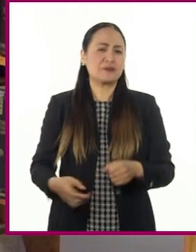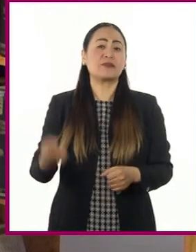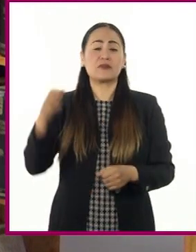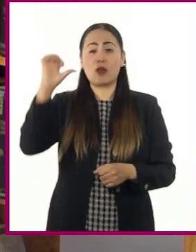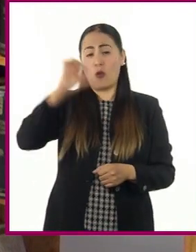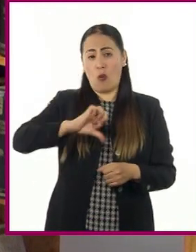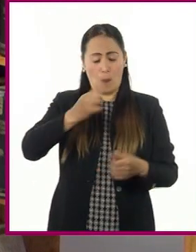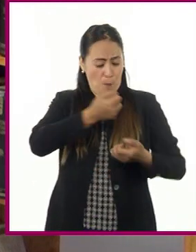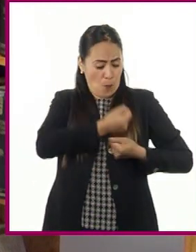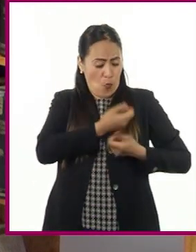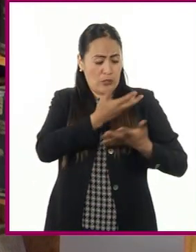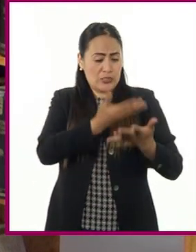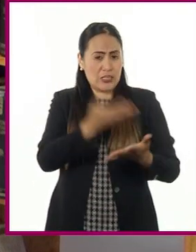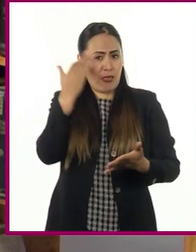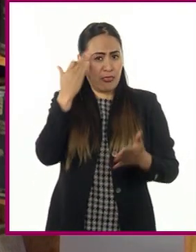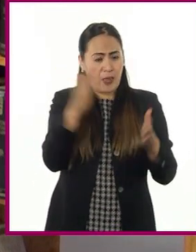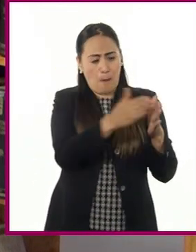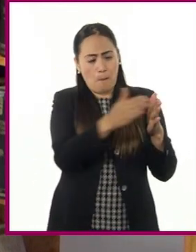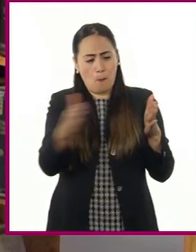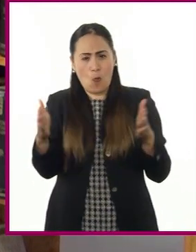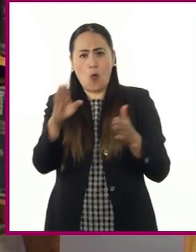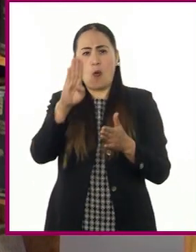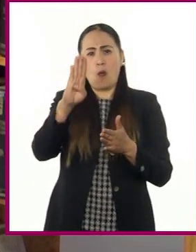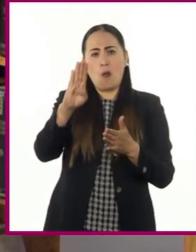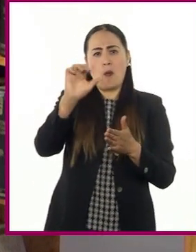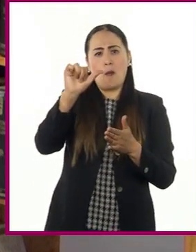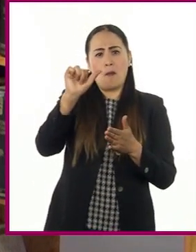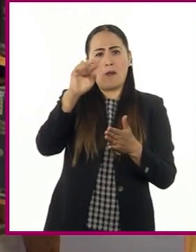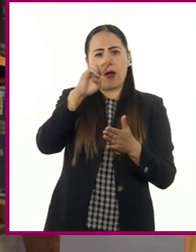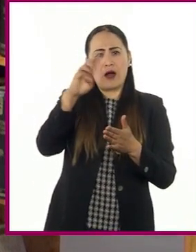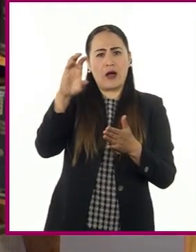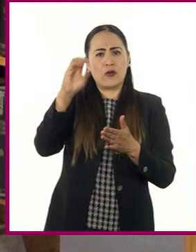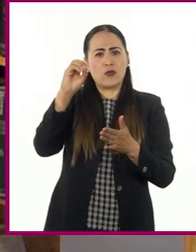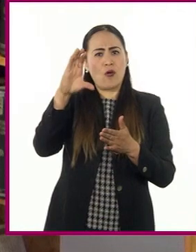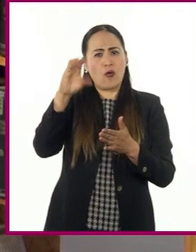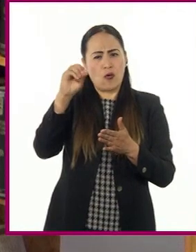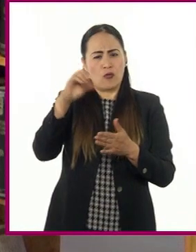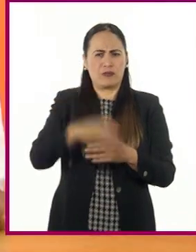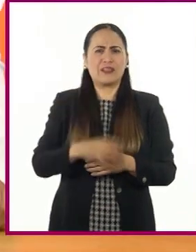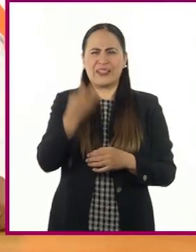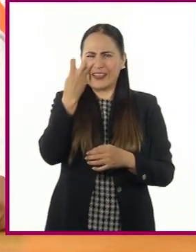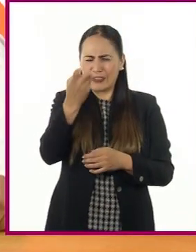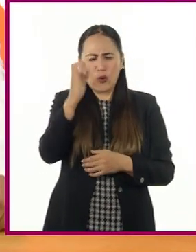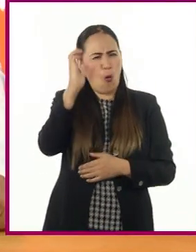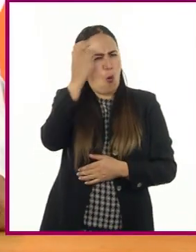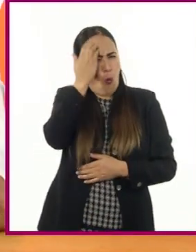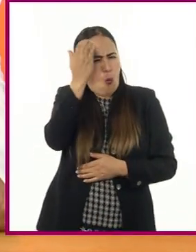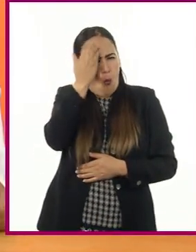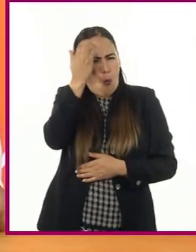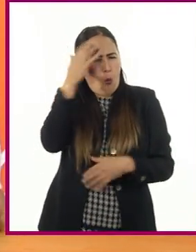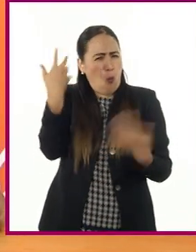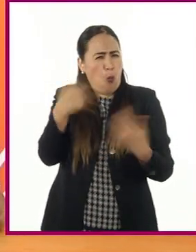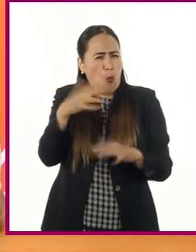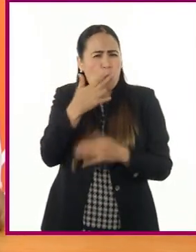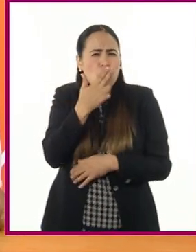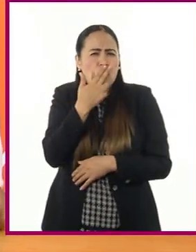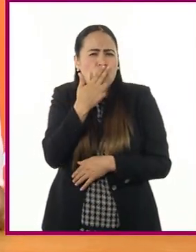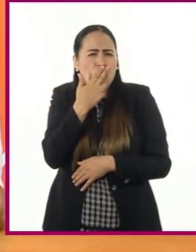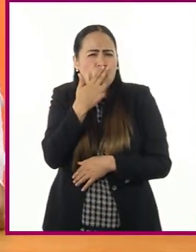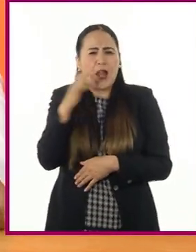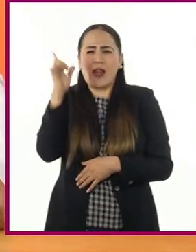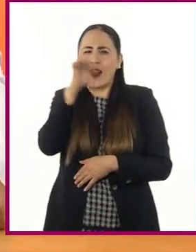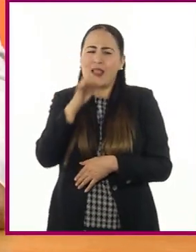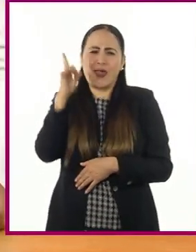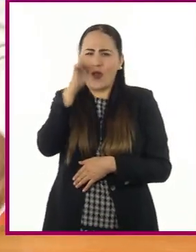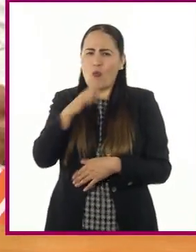la poesía del barroco, en un momento en que se apreciaba mucho el conocimiento de las lenguas